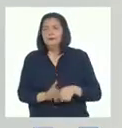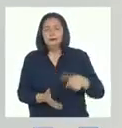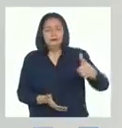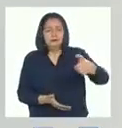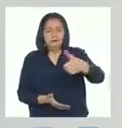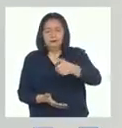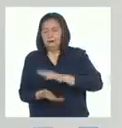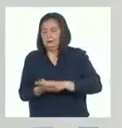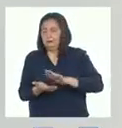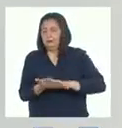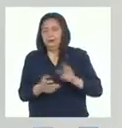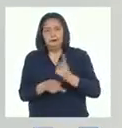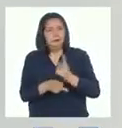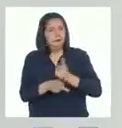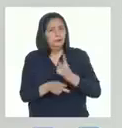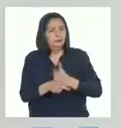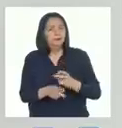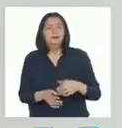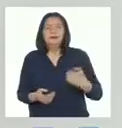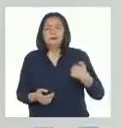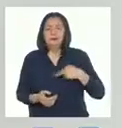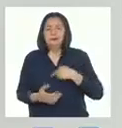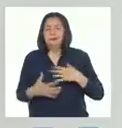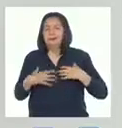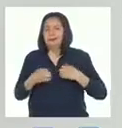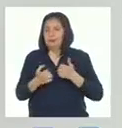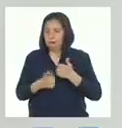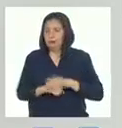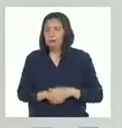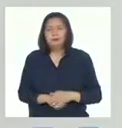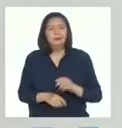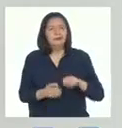y desinfectar todo cuidadosamente para mantenernos sanas y